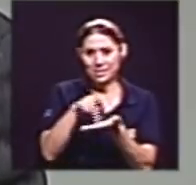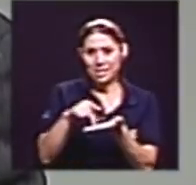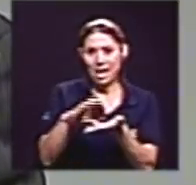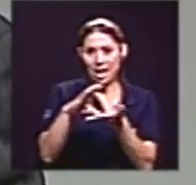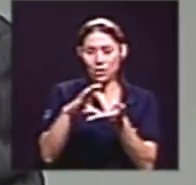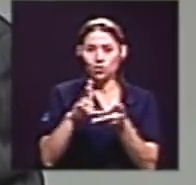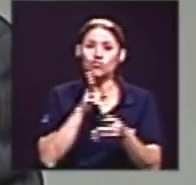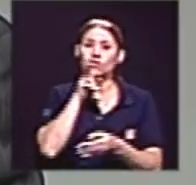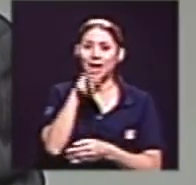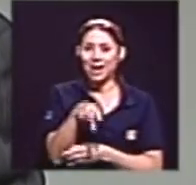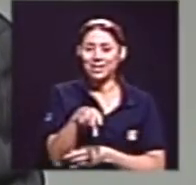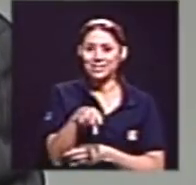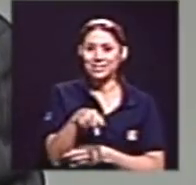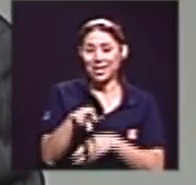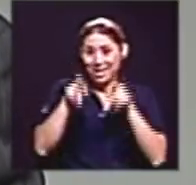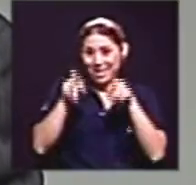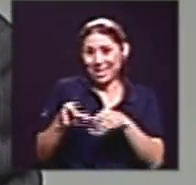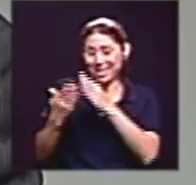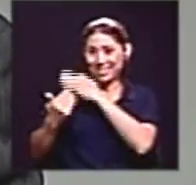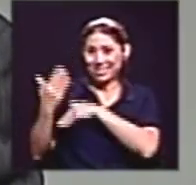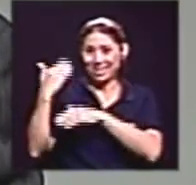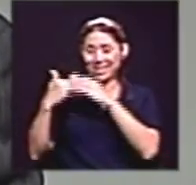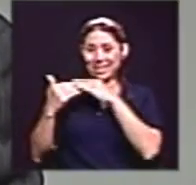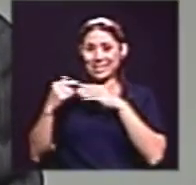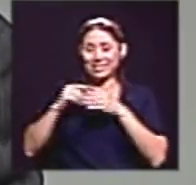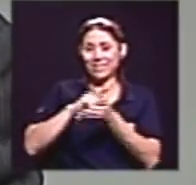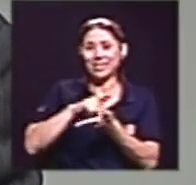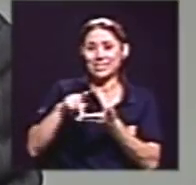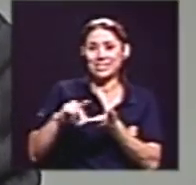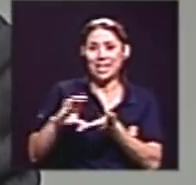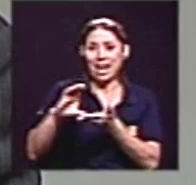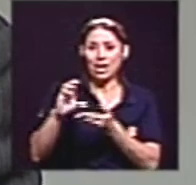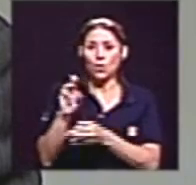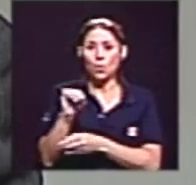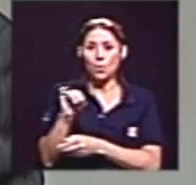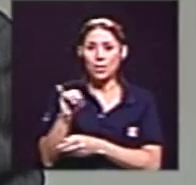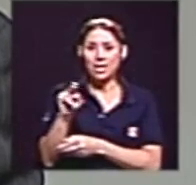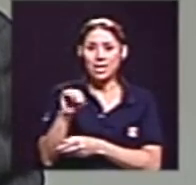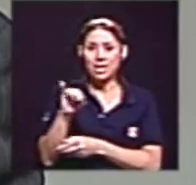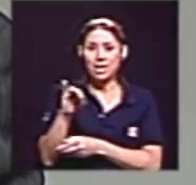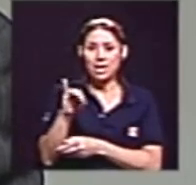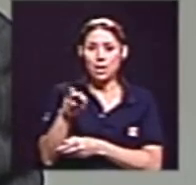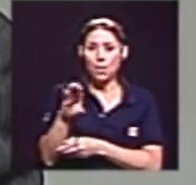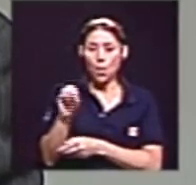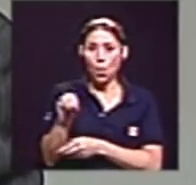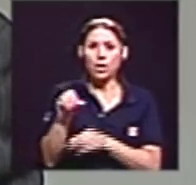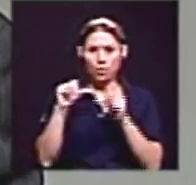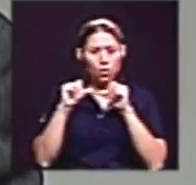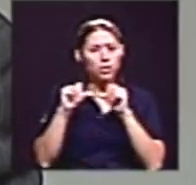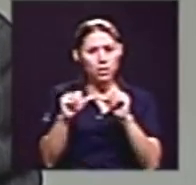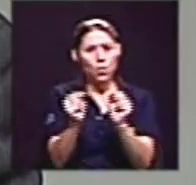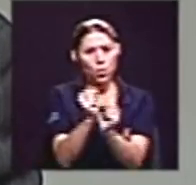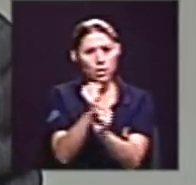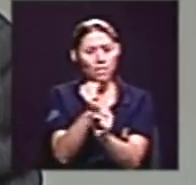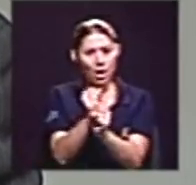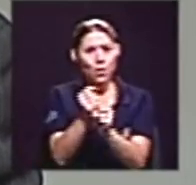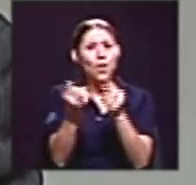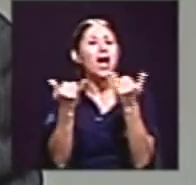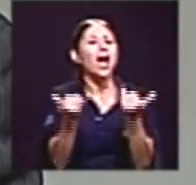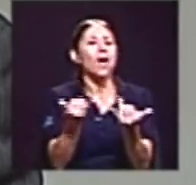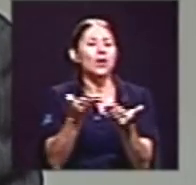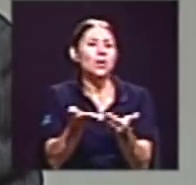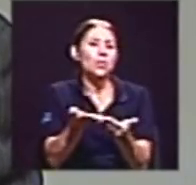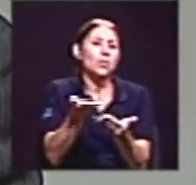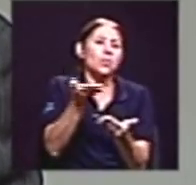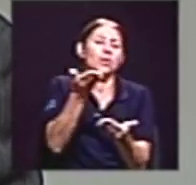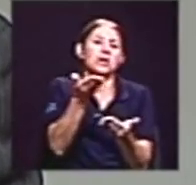en salario mínimo a principios de esta crisis y permaneció empleada, esa persona tuvo un aumento en su salario real como del 4 o